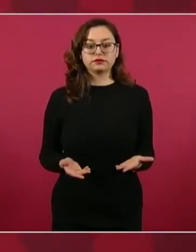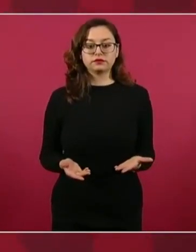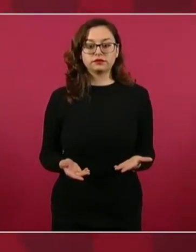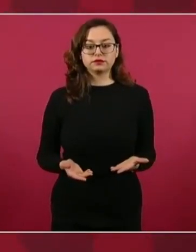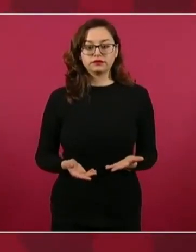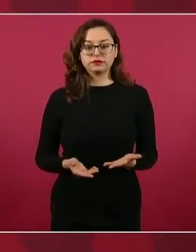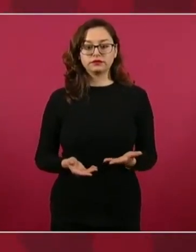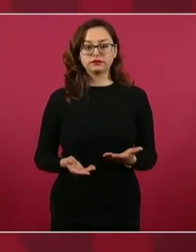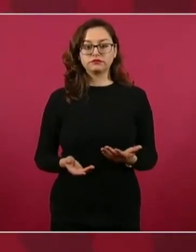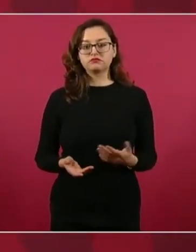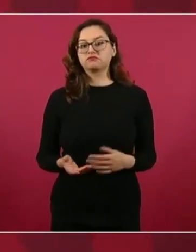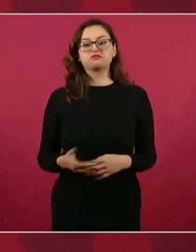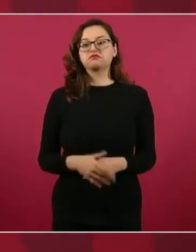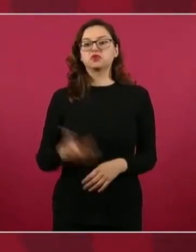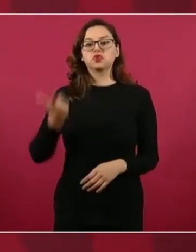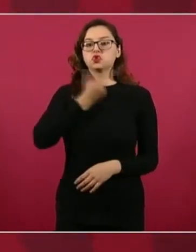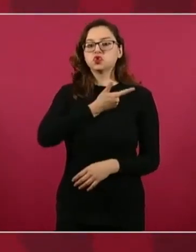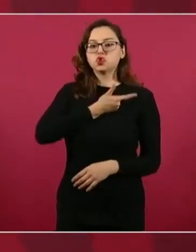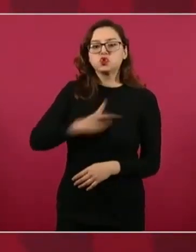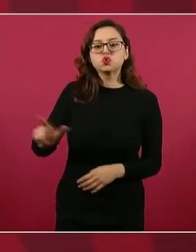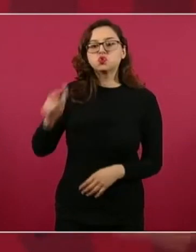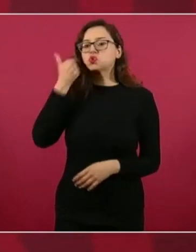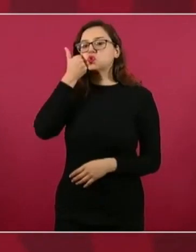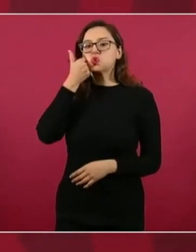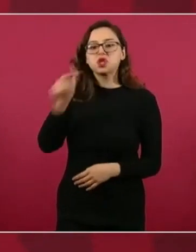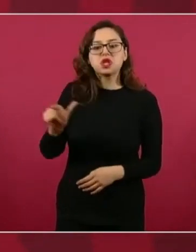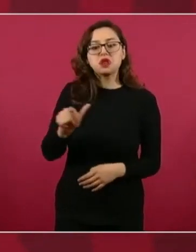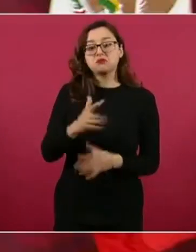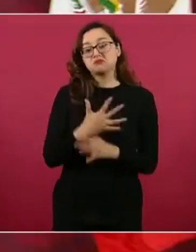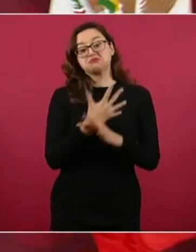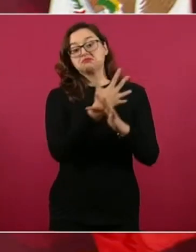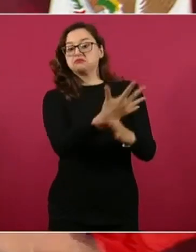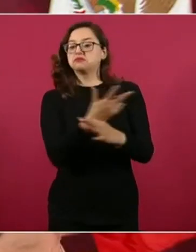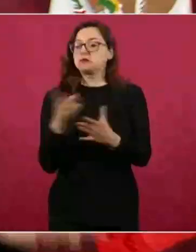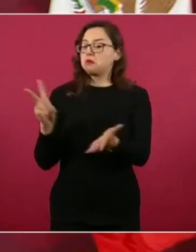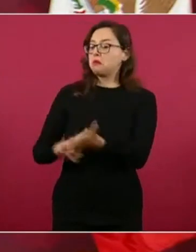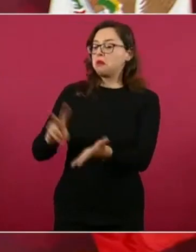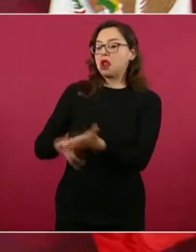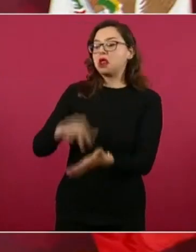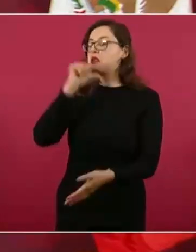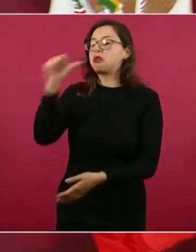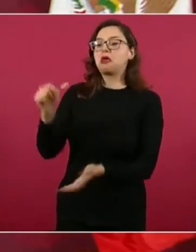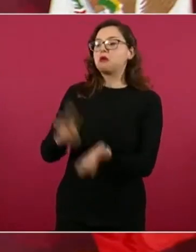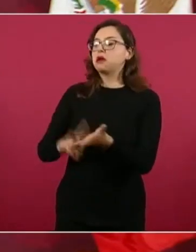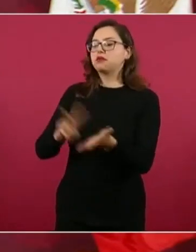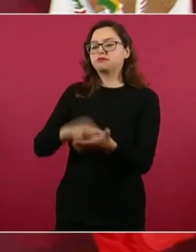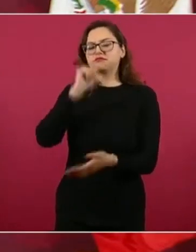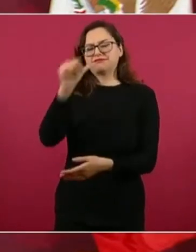de que no tiene validez si está en el tratado.